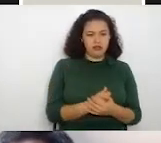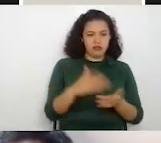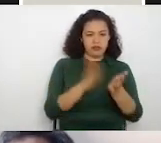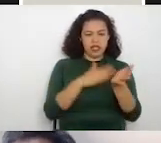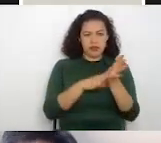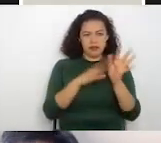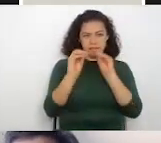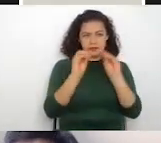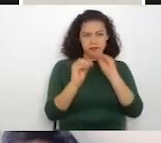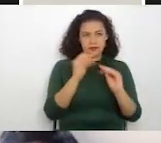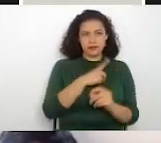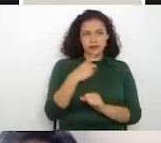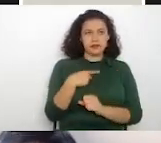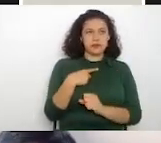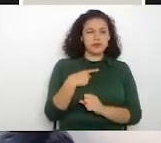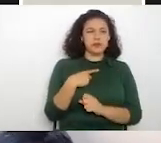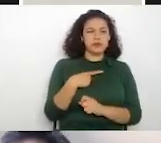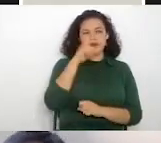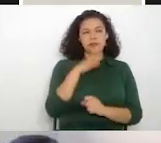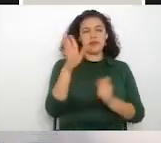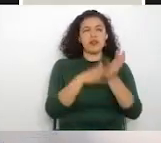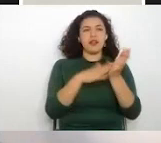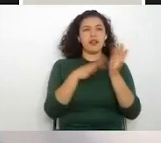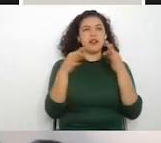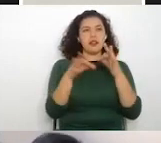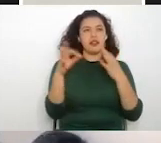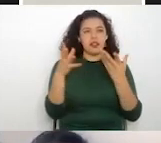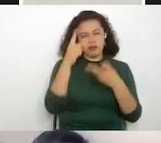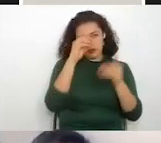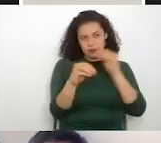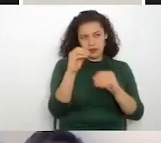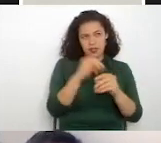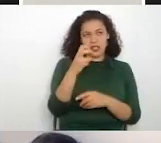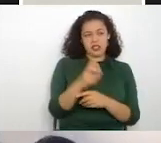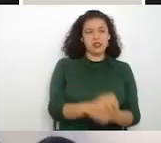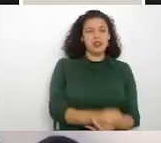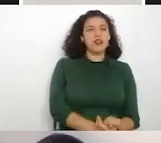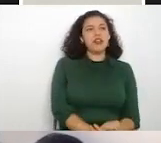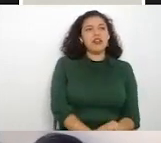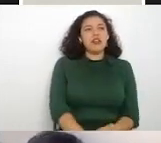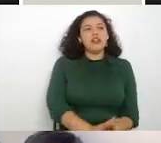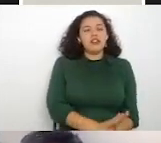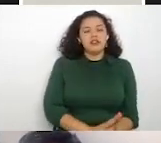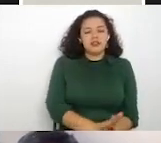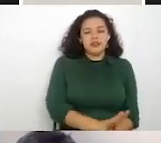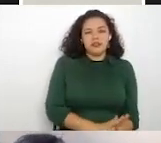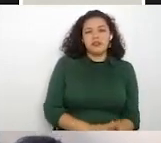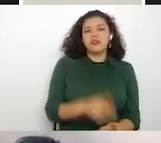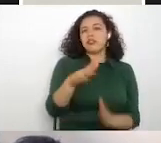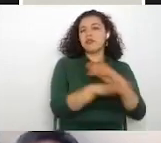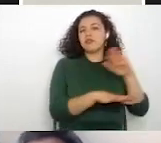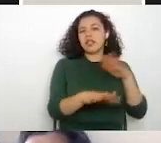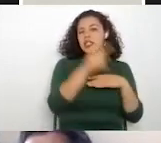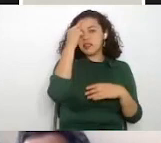documentados en las políticas de documentación. Entonces, con eso es una base para nosotros